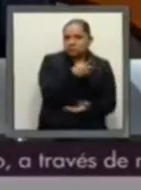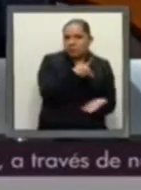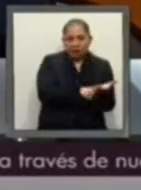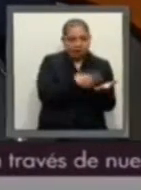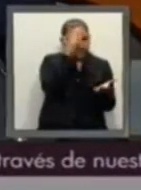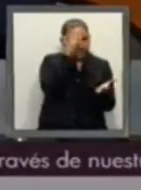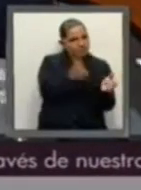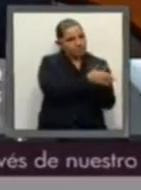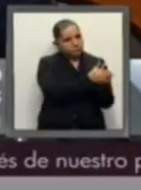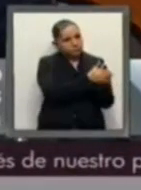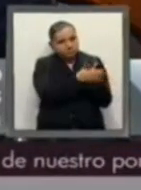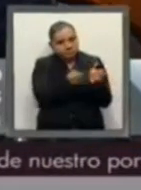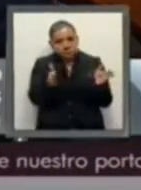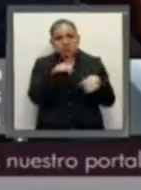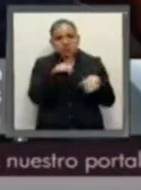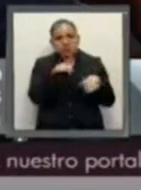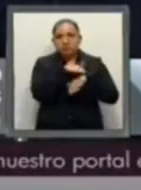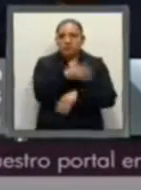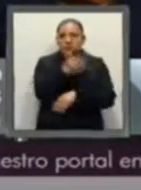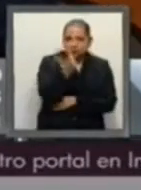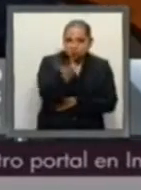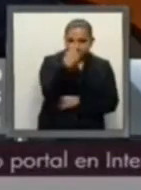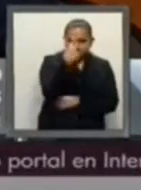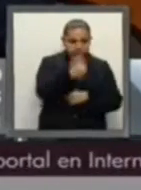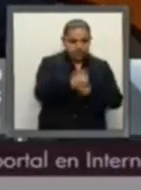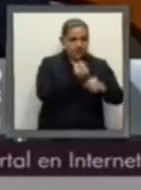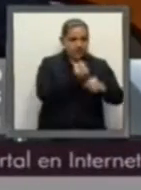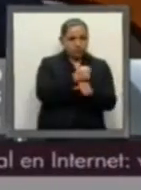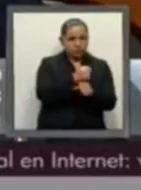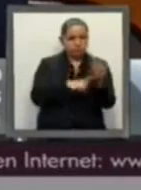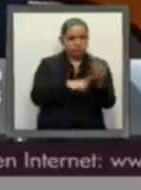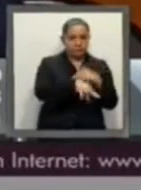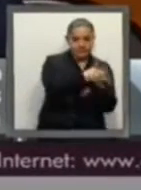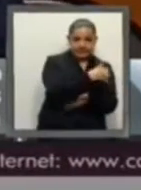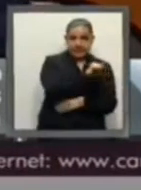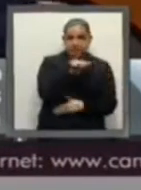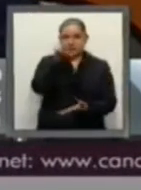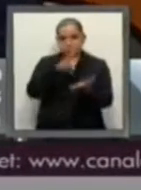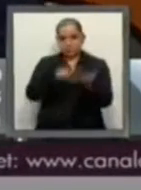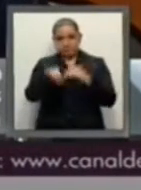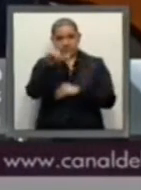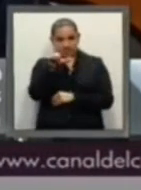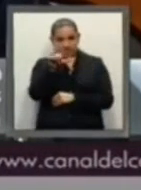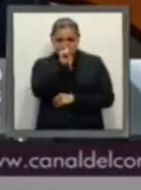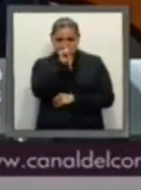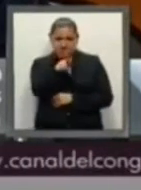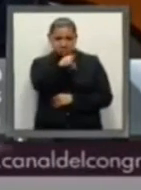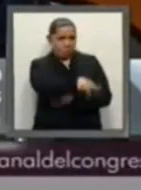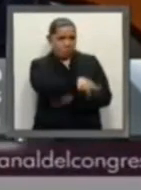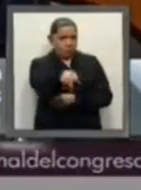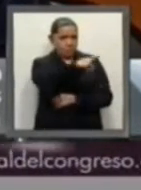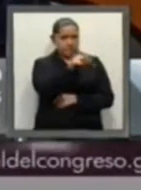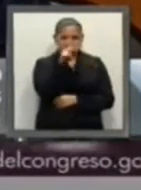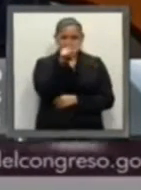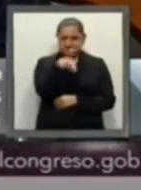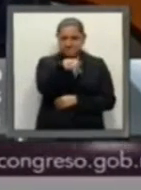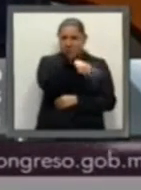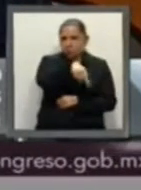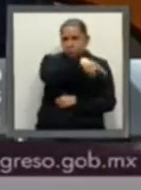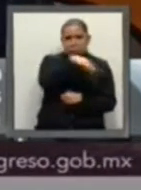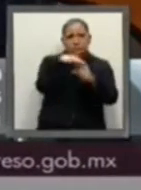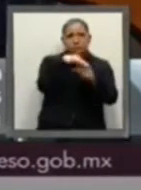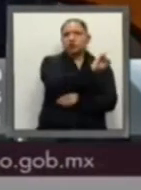paquete económico de 2015 a 2016 que por cierto el pan lo votó a favor de manera